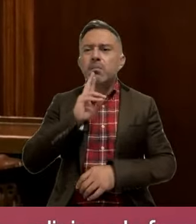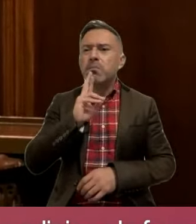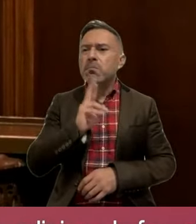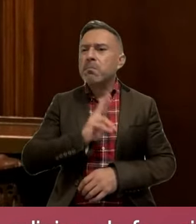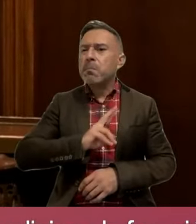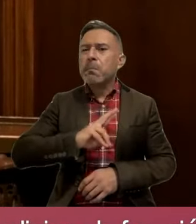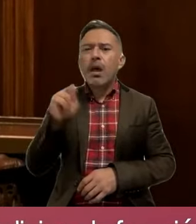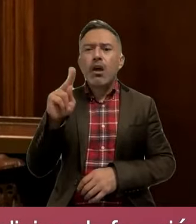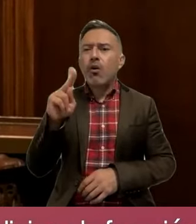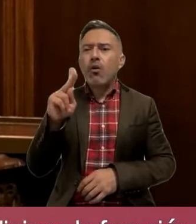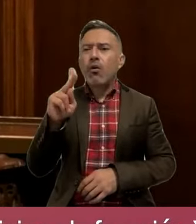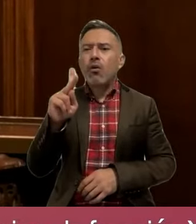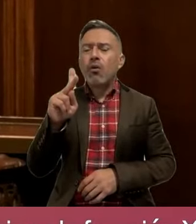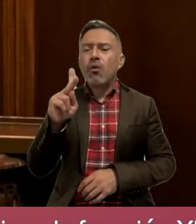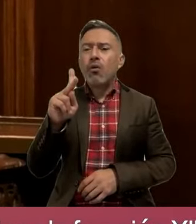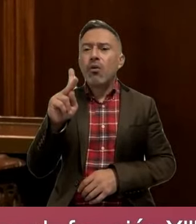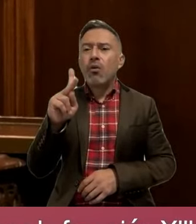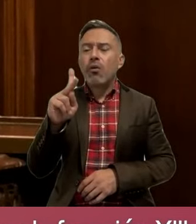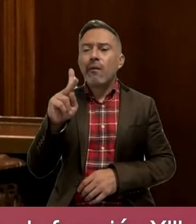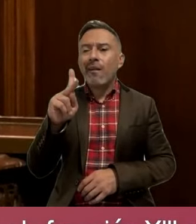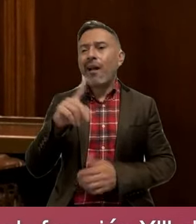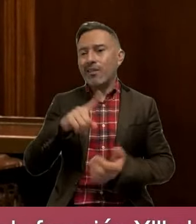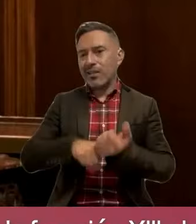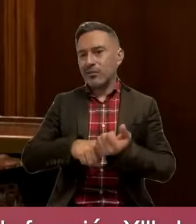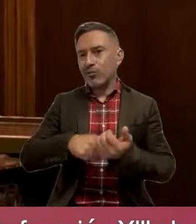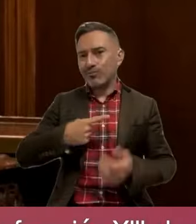llena de paz.